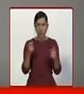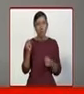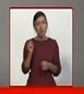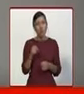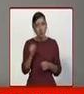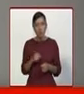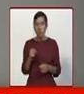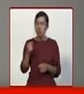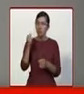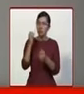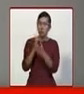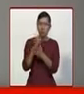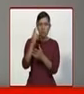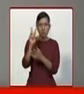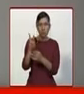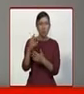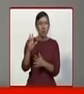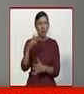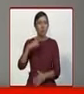colgado.